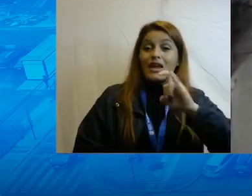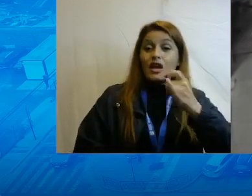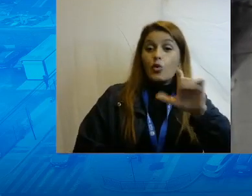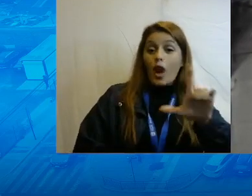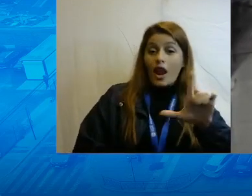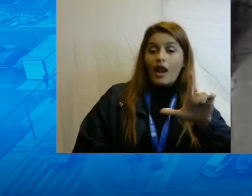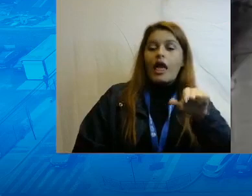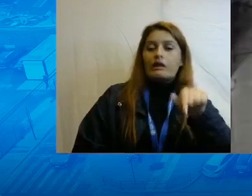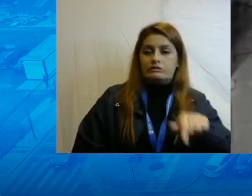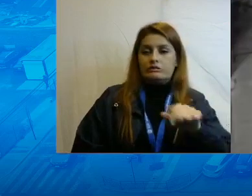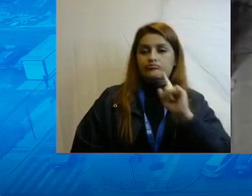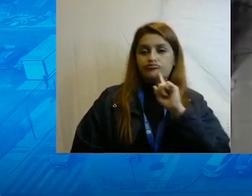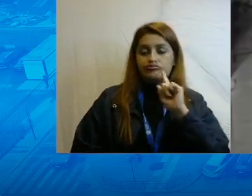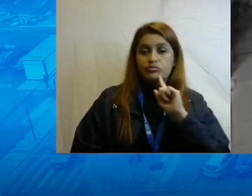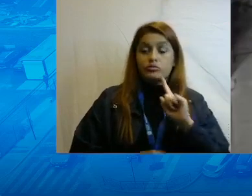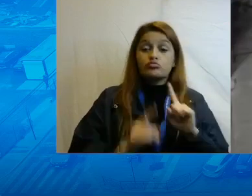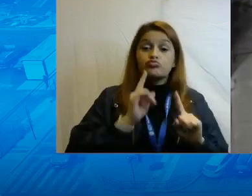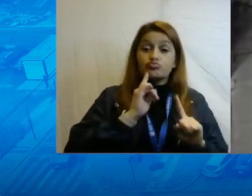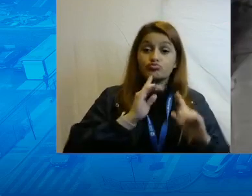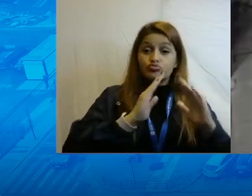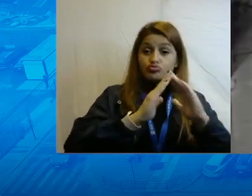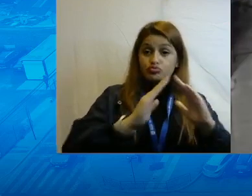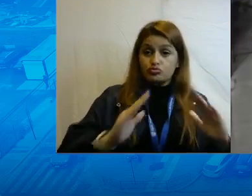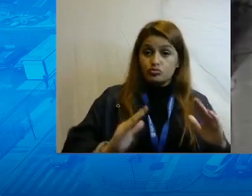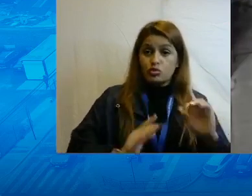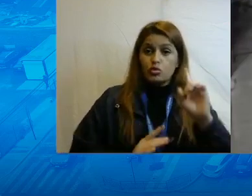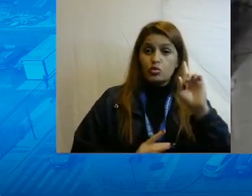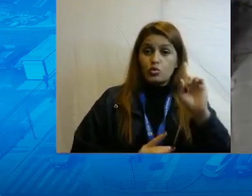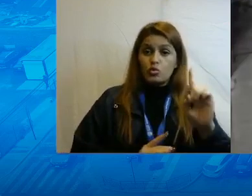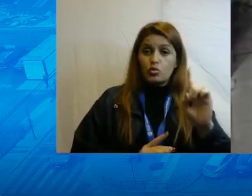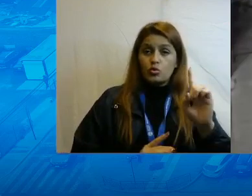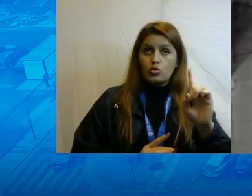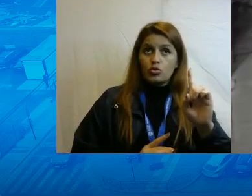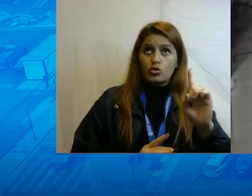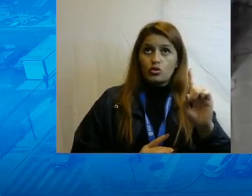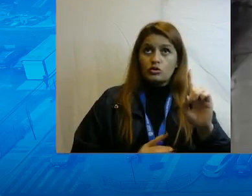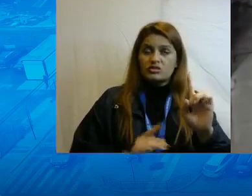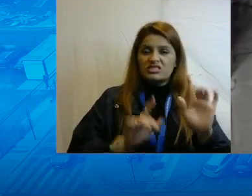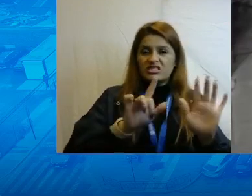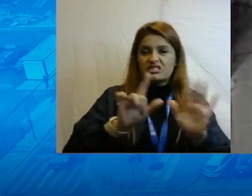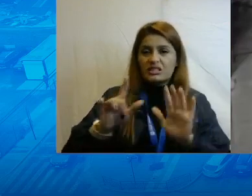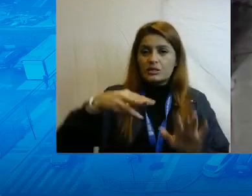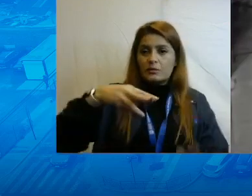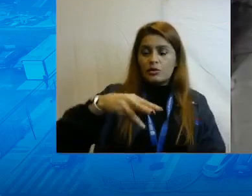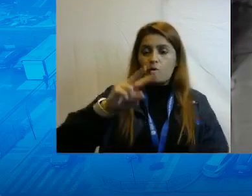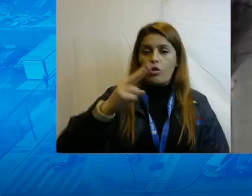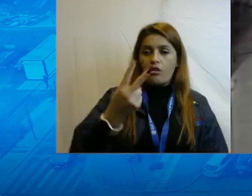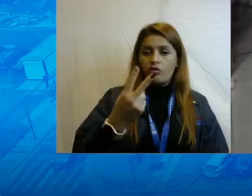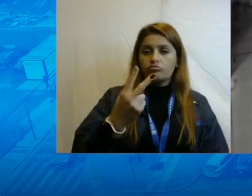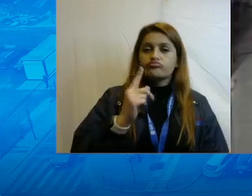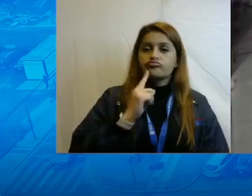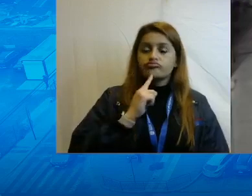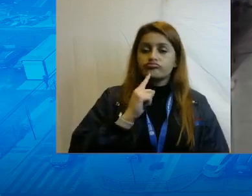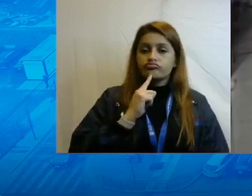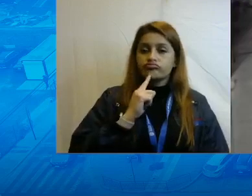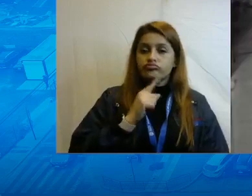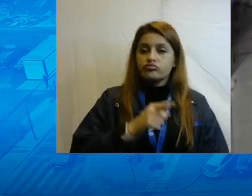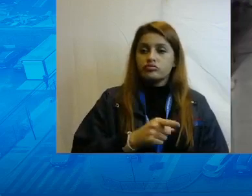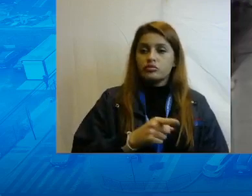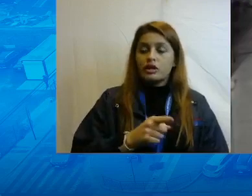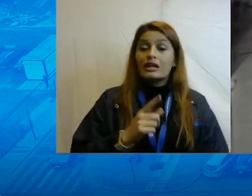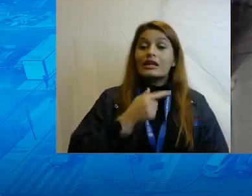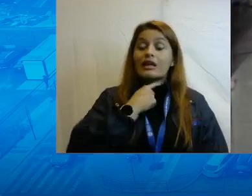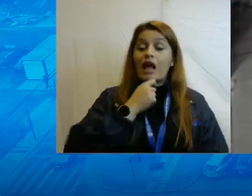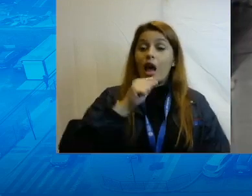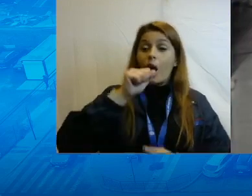041. Es un inmueble de 1001,77 metros cuadrados. Y con la salvedad que vimos en comisión, que con esta